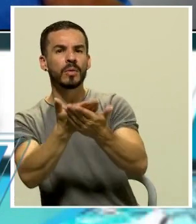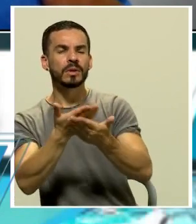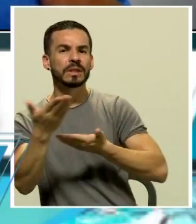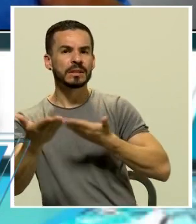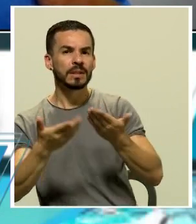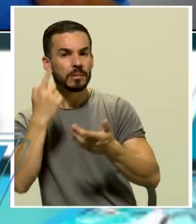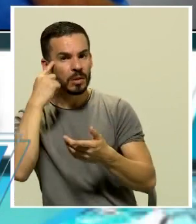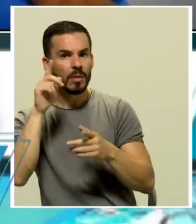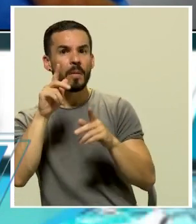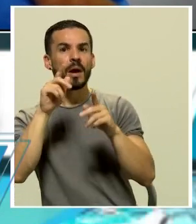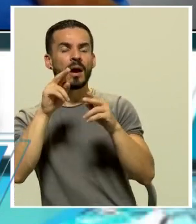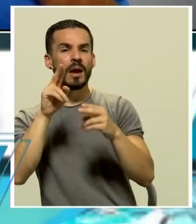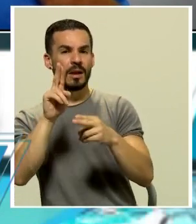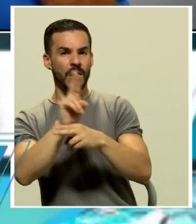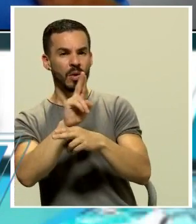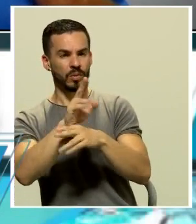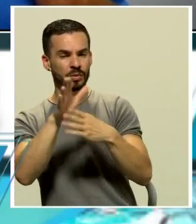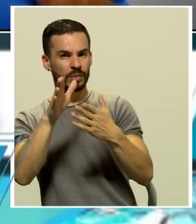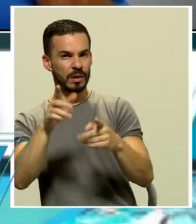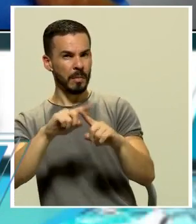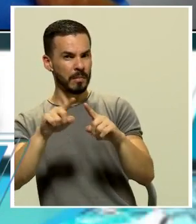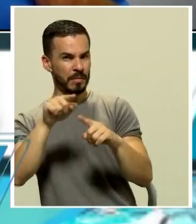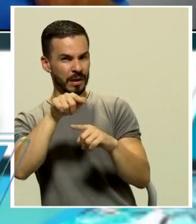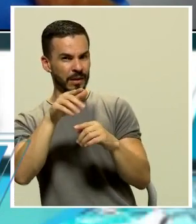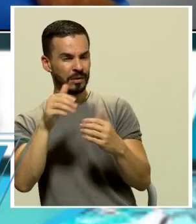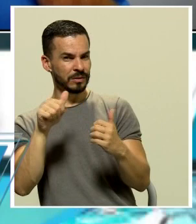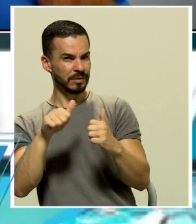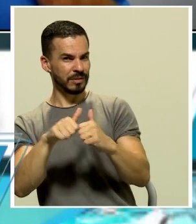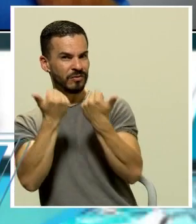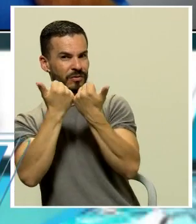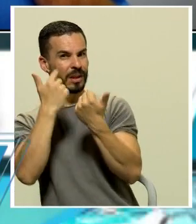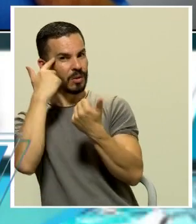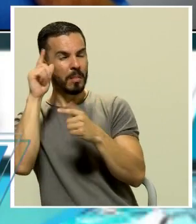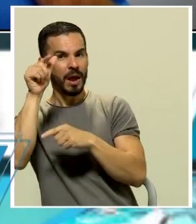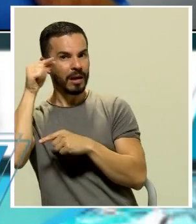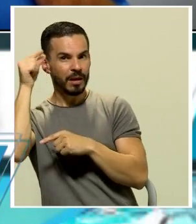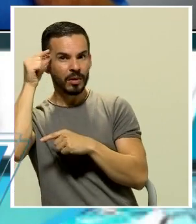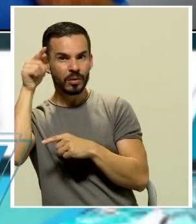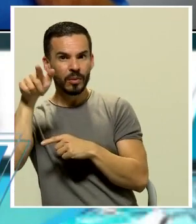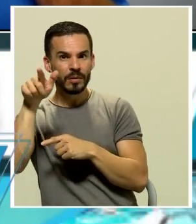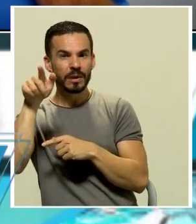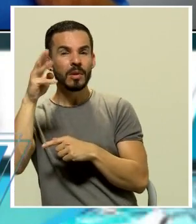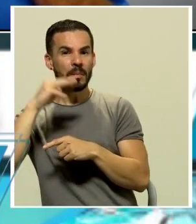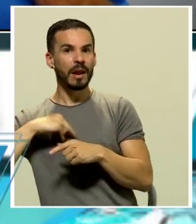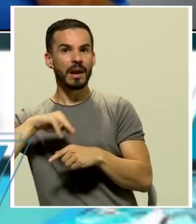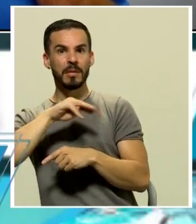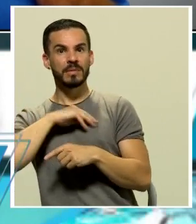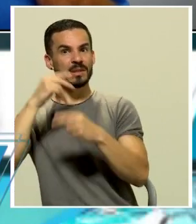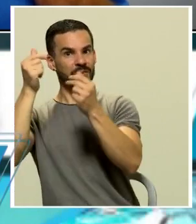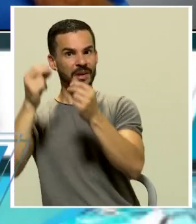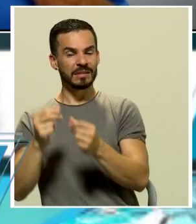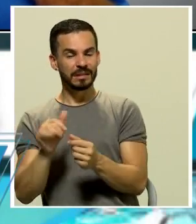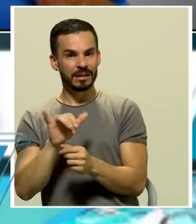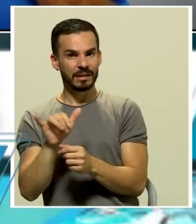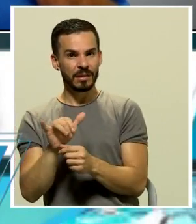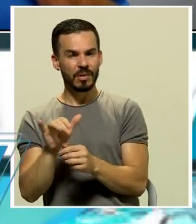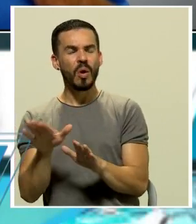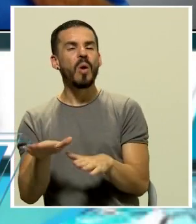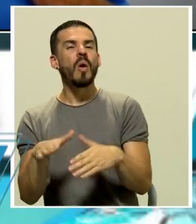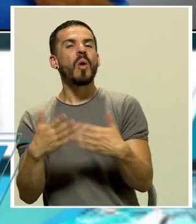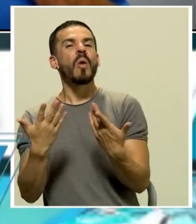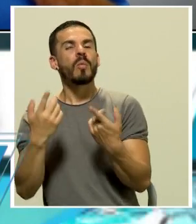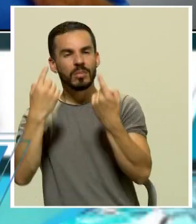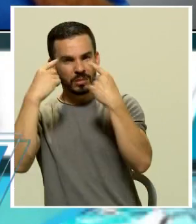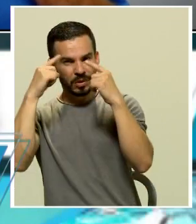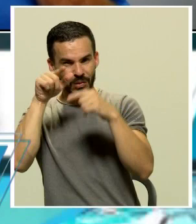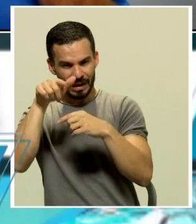los usuarios, pero es todo un desafío para los estados y para los ministros de Hacienda. ¿Cómo lograr